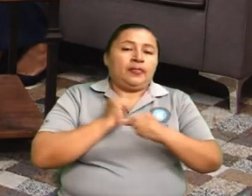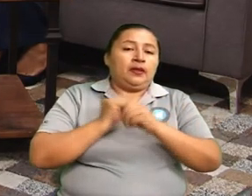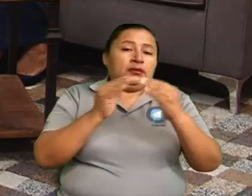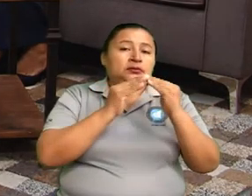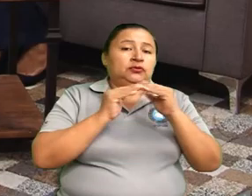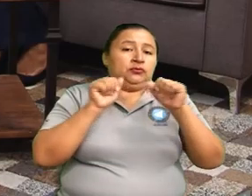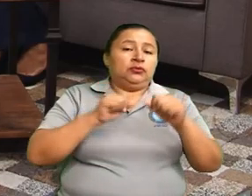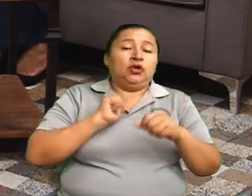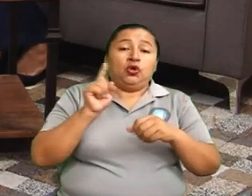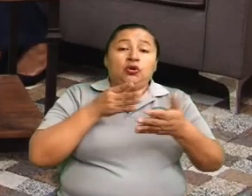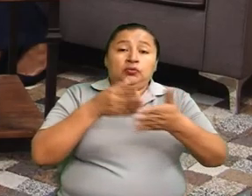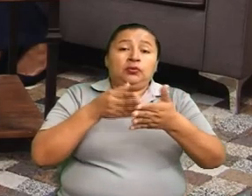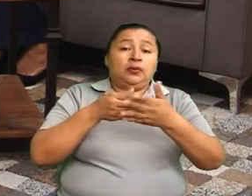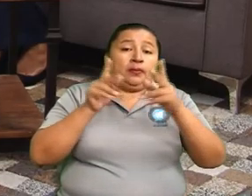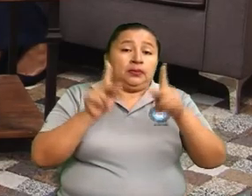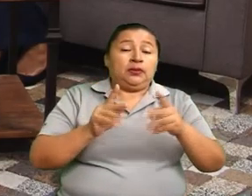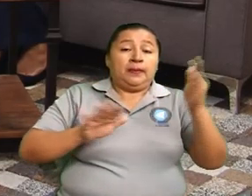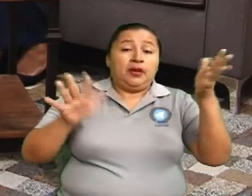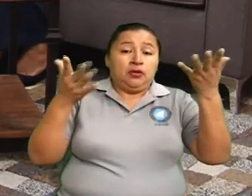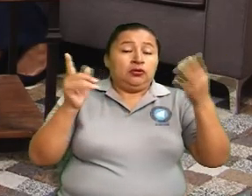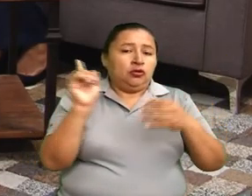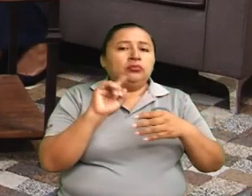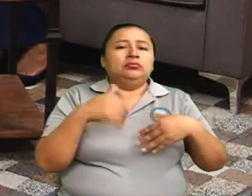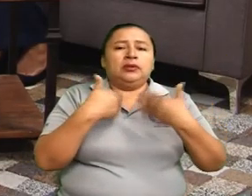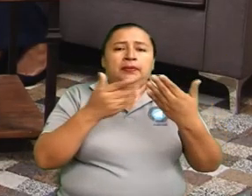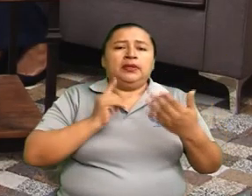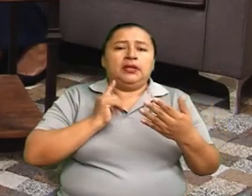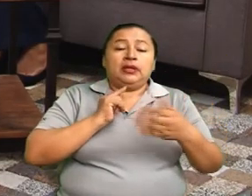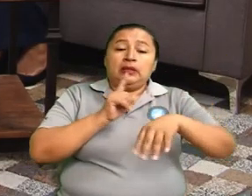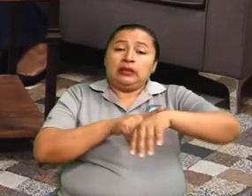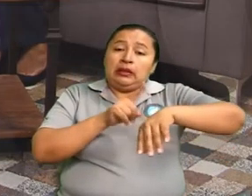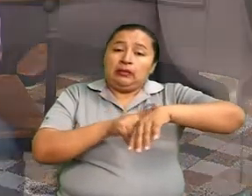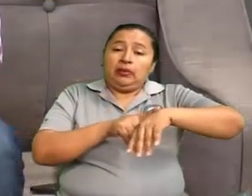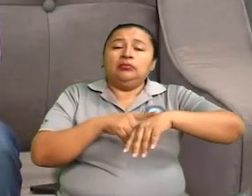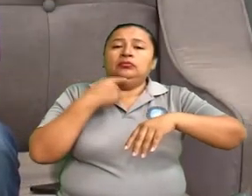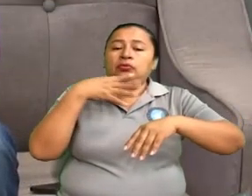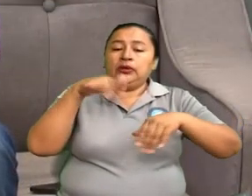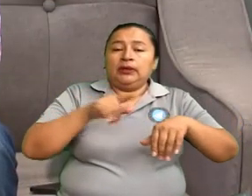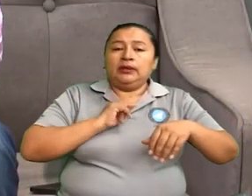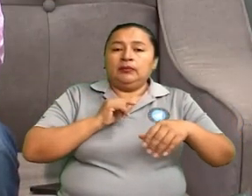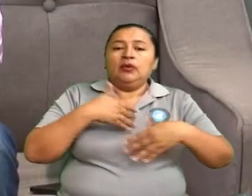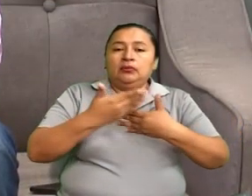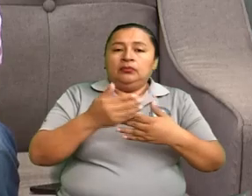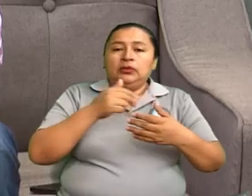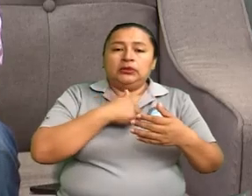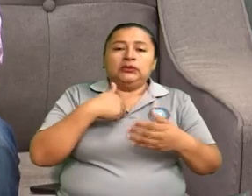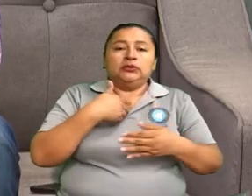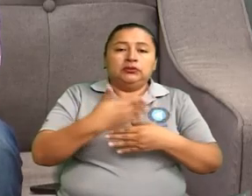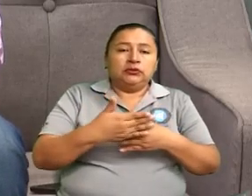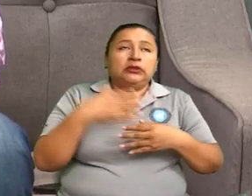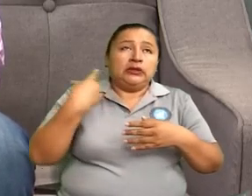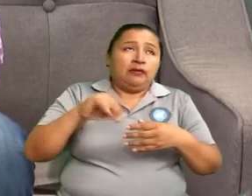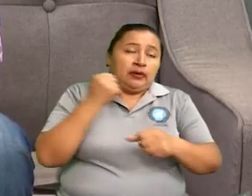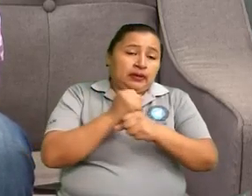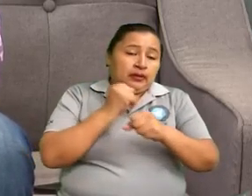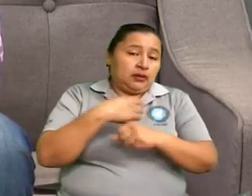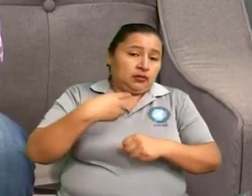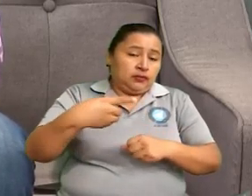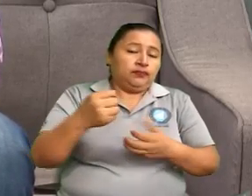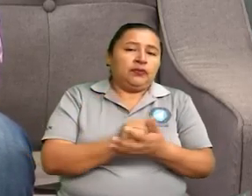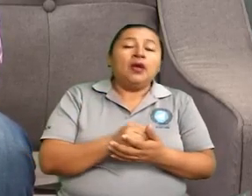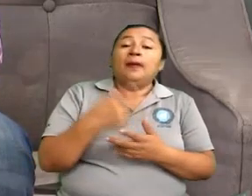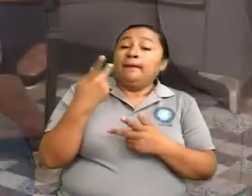es que vaya implique una complejidad mayor, sino que también el tiempo, porque en el campo se produce diario, se trabaja diario. Sí, se trabaja diario,